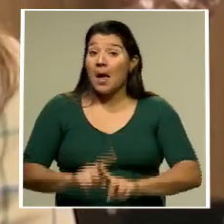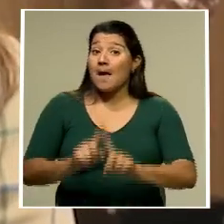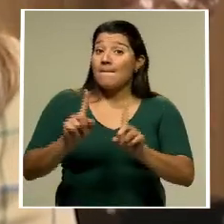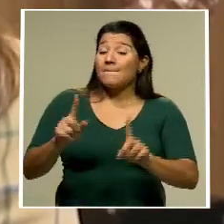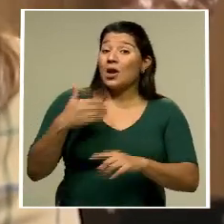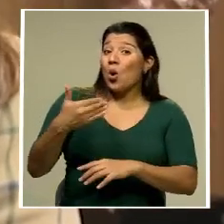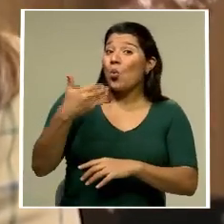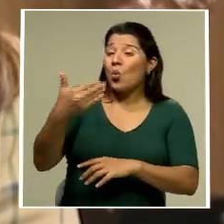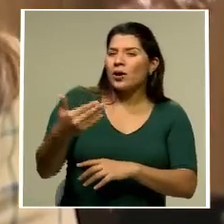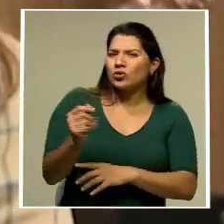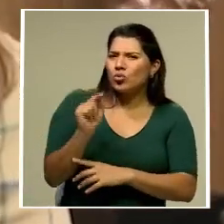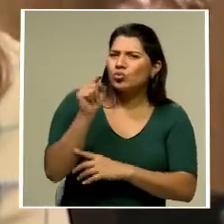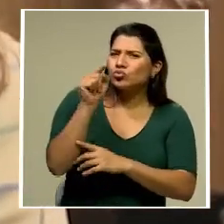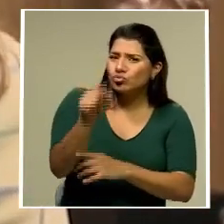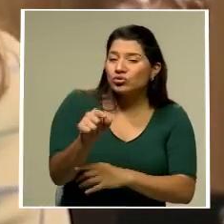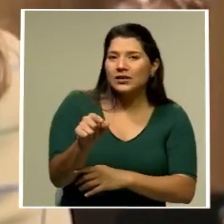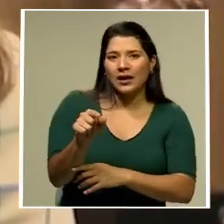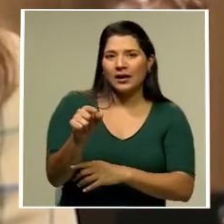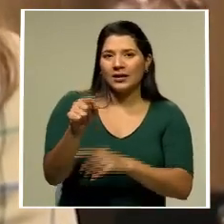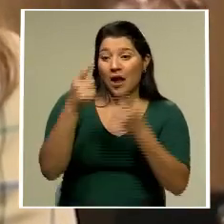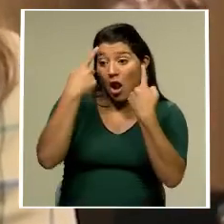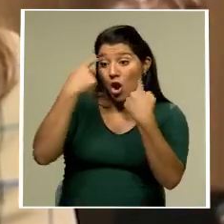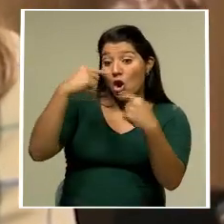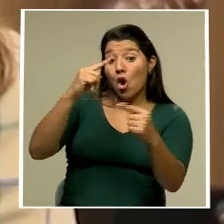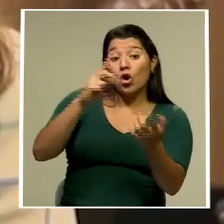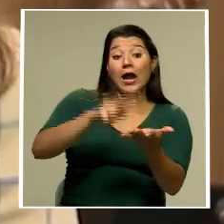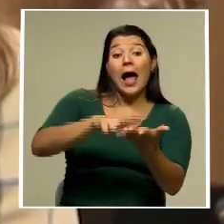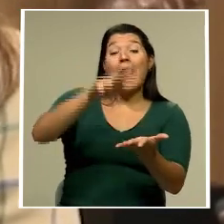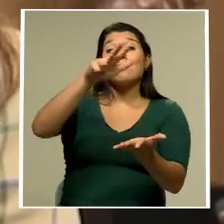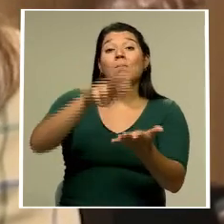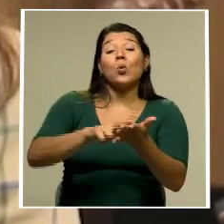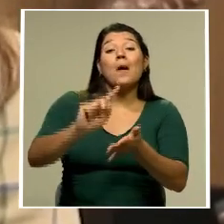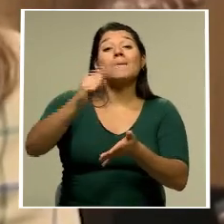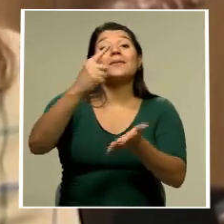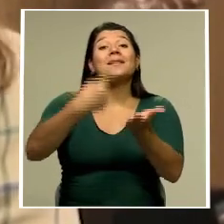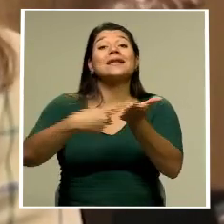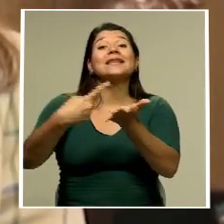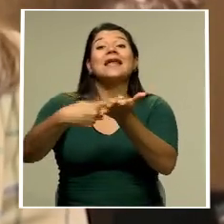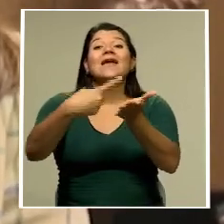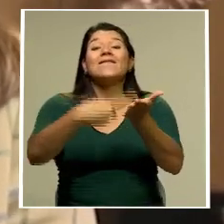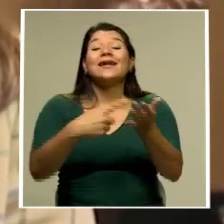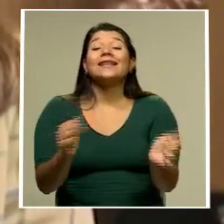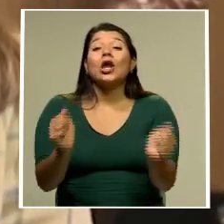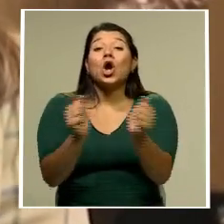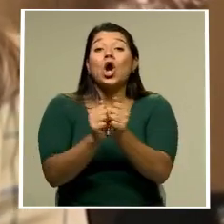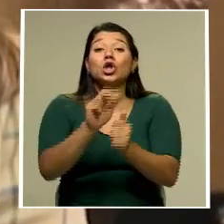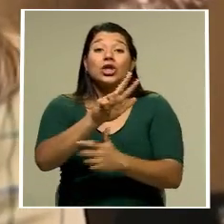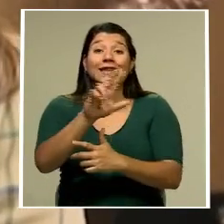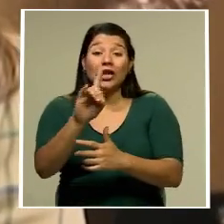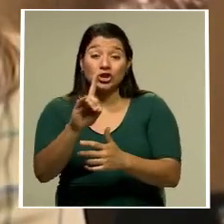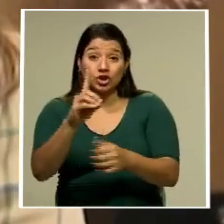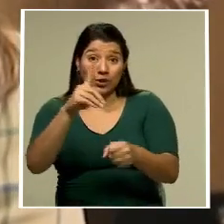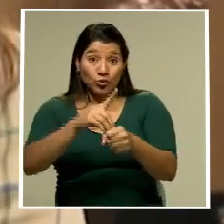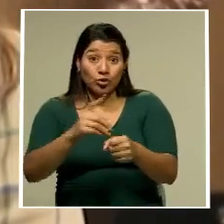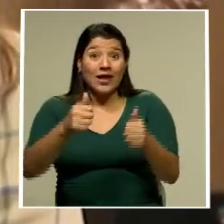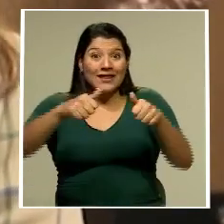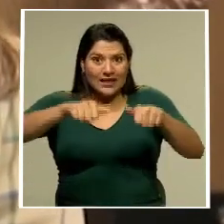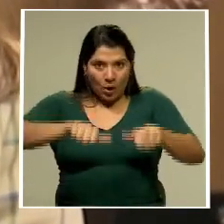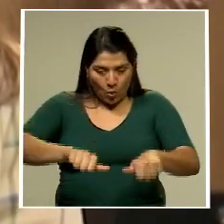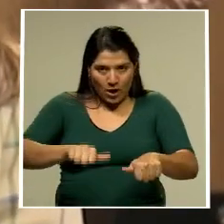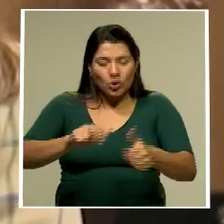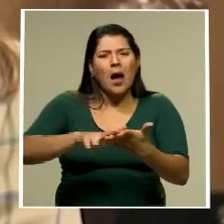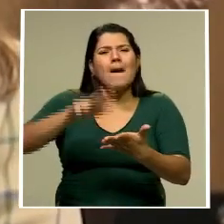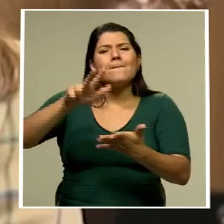a duras penas logra aprobar en primer debate con 38 diputados un préstamo en donde se consolida una voluntad